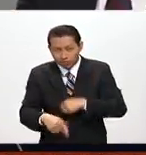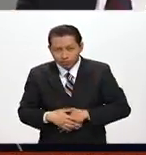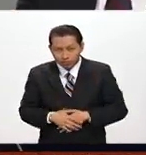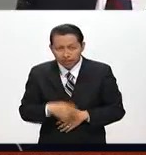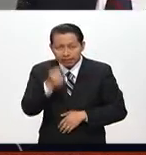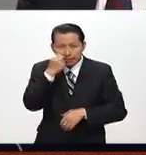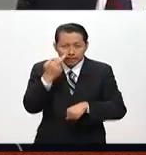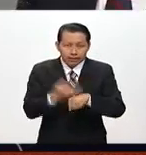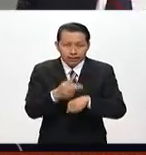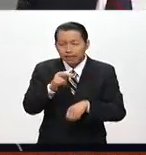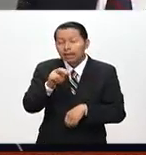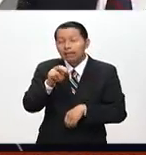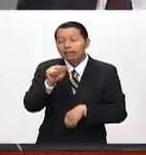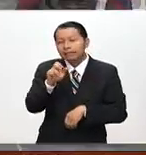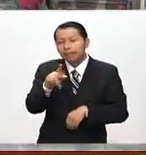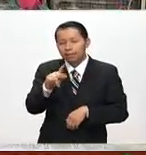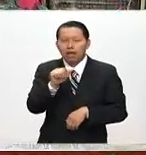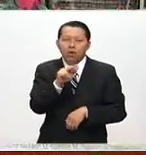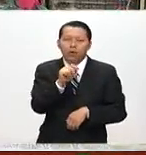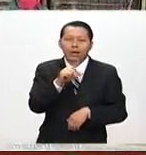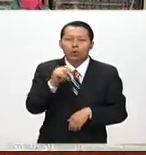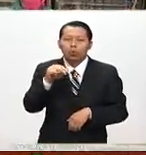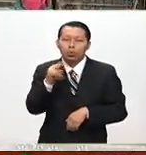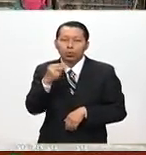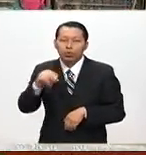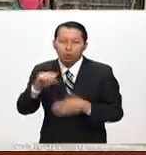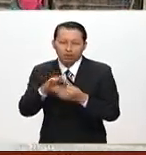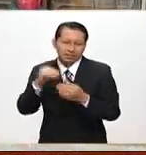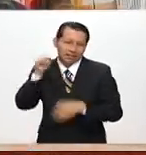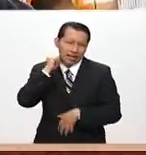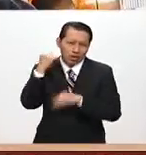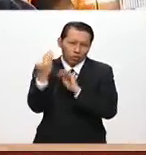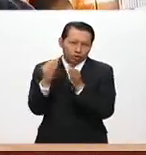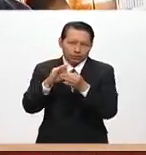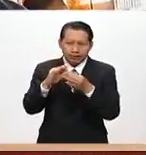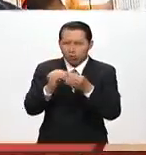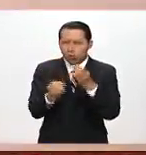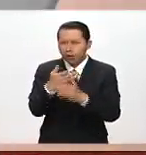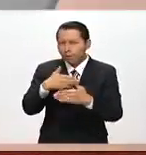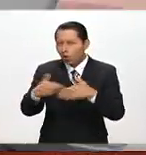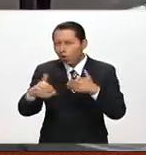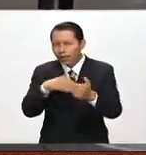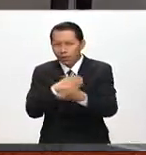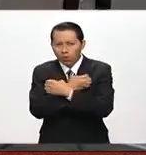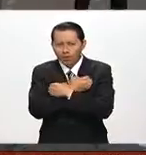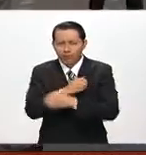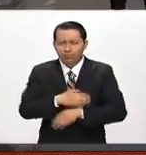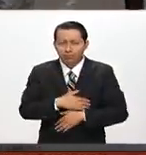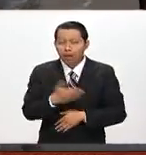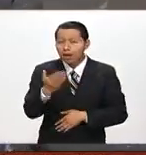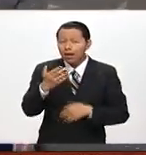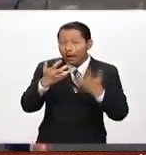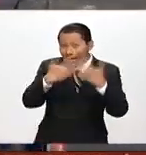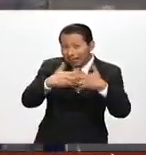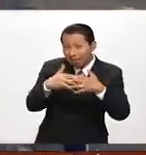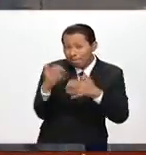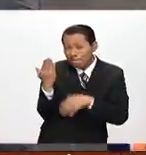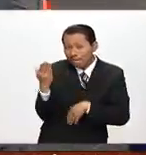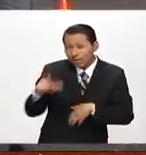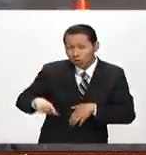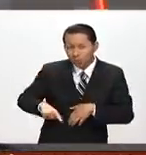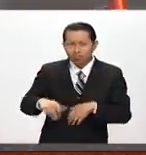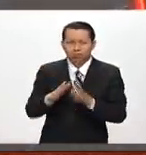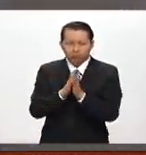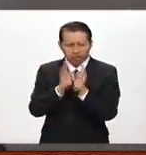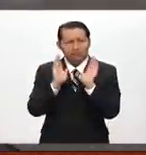de Educación Pública, Aurelio Nuño, explica a legisladores el nuevo modelo educativo. Piden empresarios al gobierno resolver